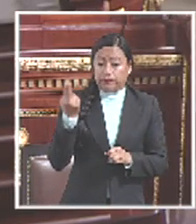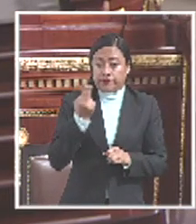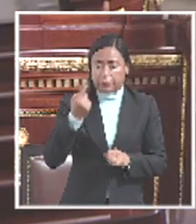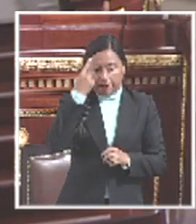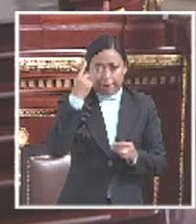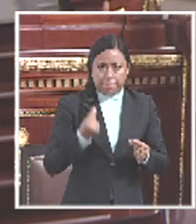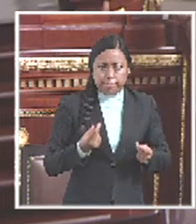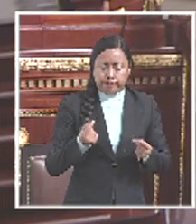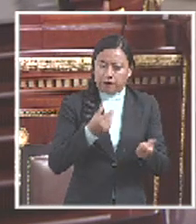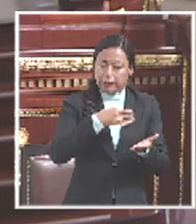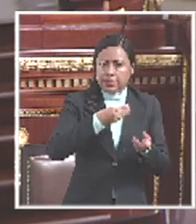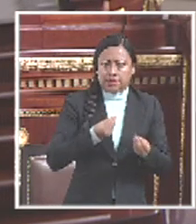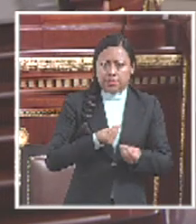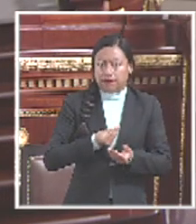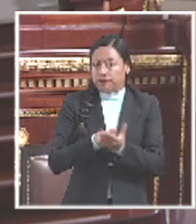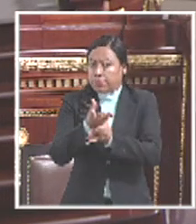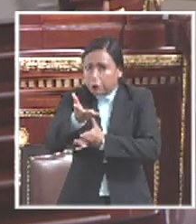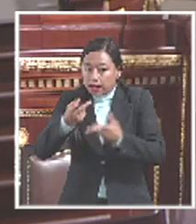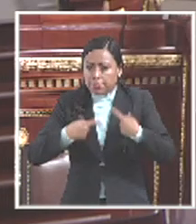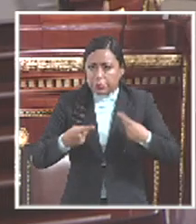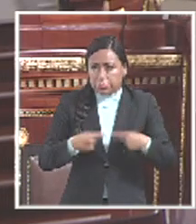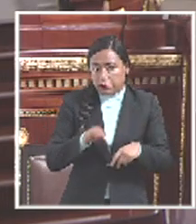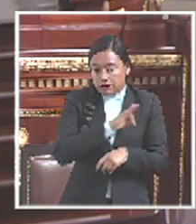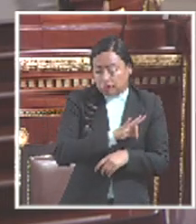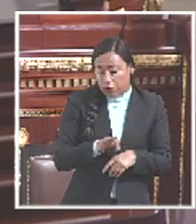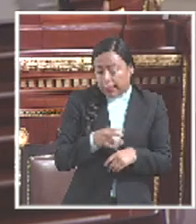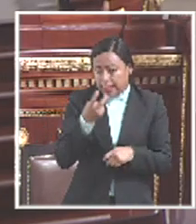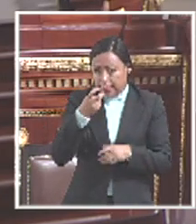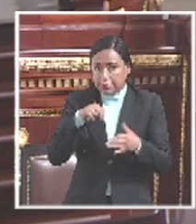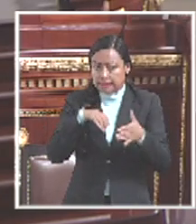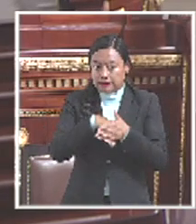desalojar pues esta terminal.